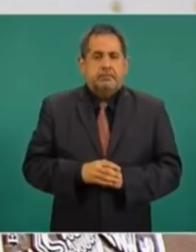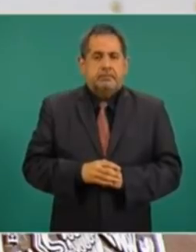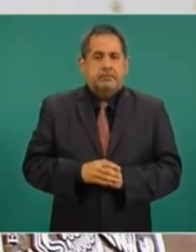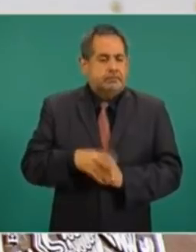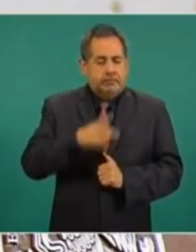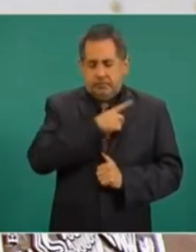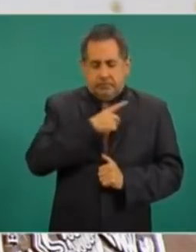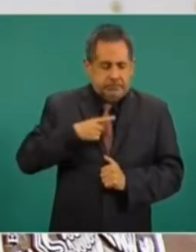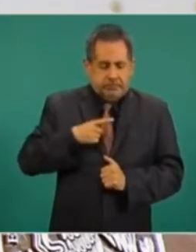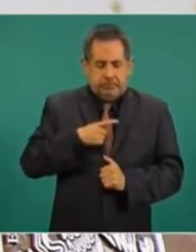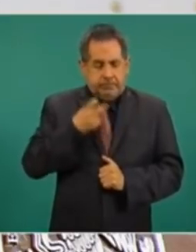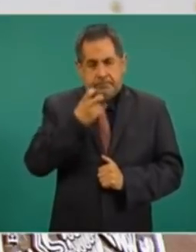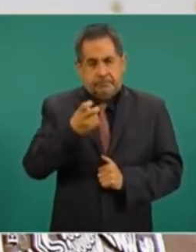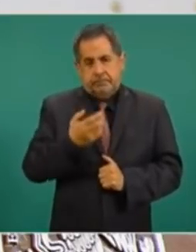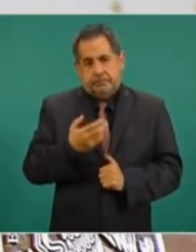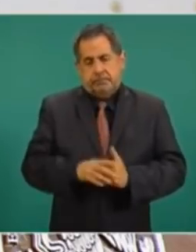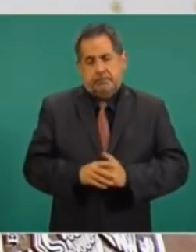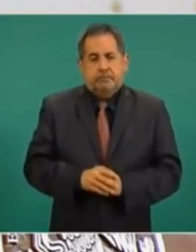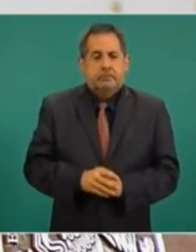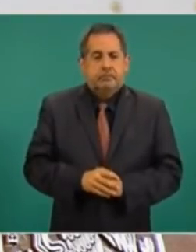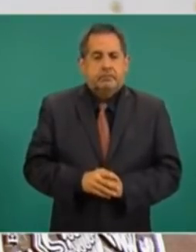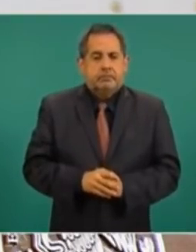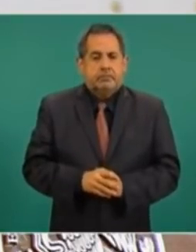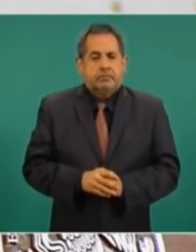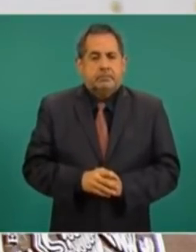No debe ser así.